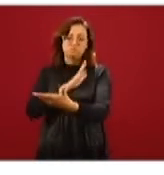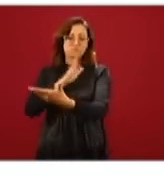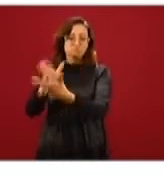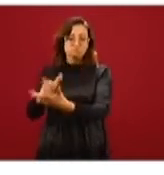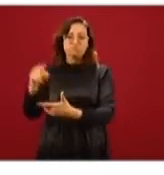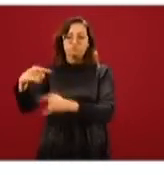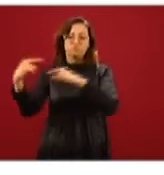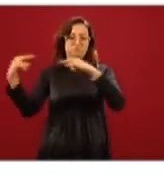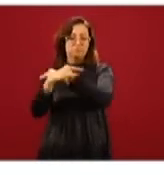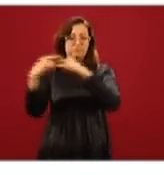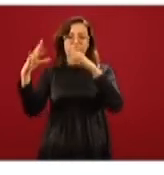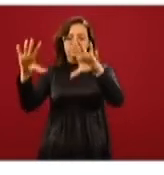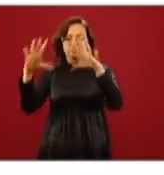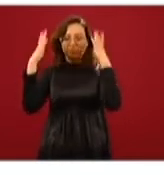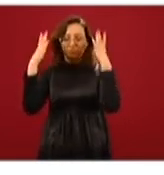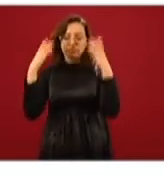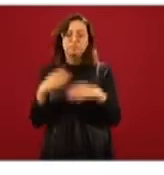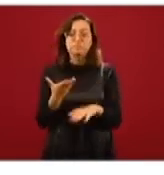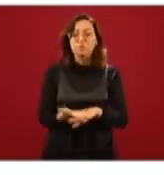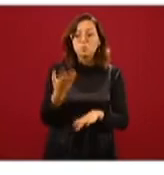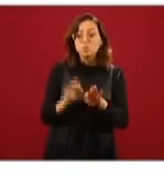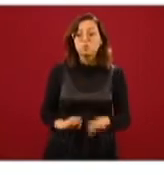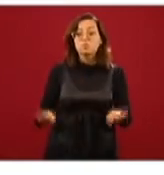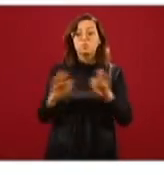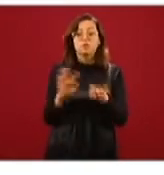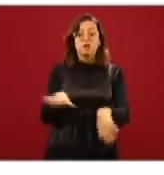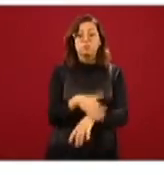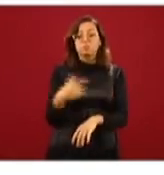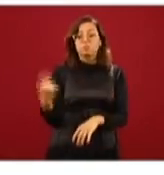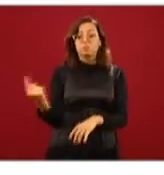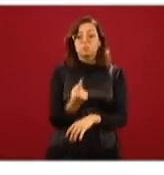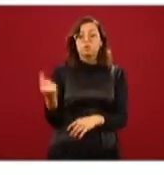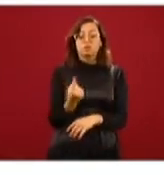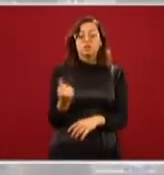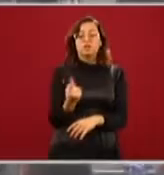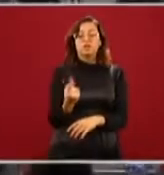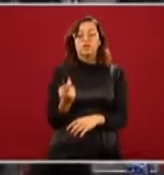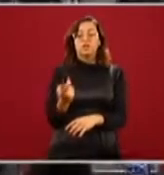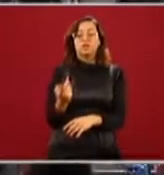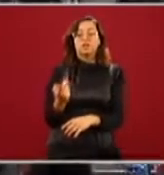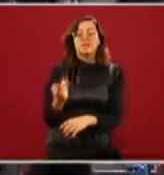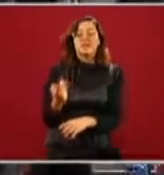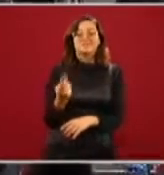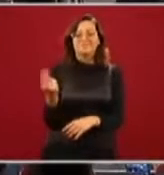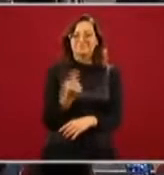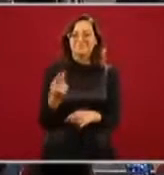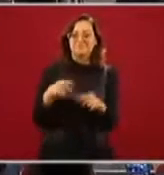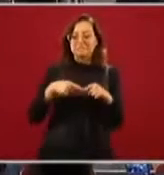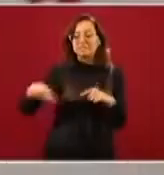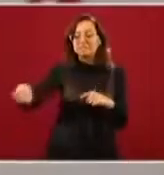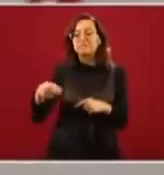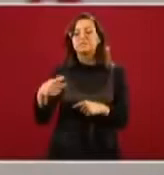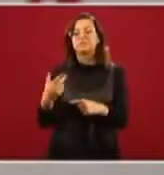rápida. Esto es muy importante de manera conjunta porque la idea es que podamos tener un tiempo de traslado de